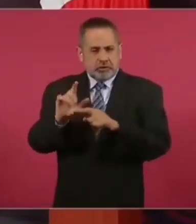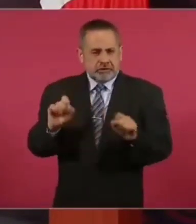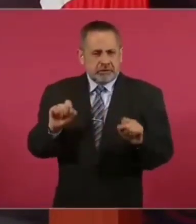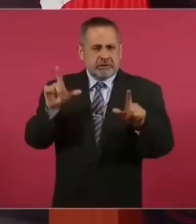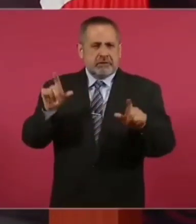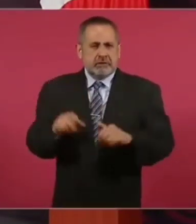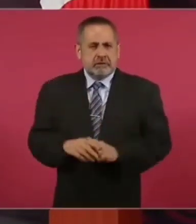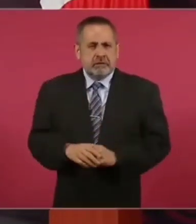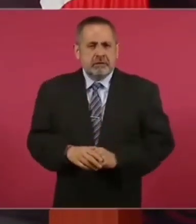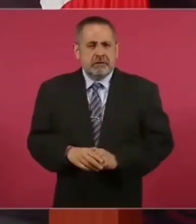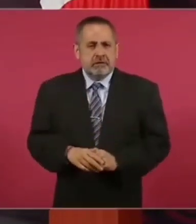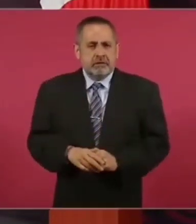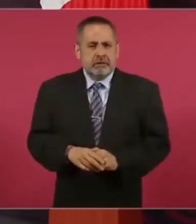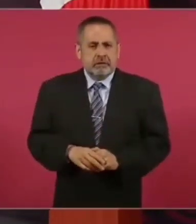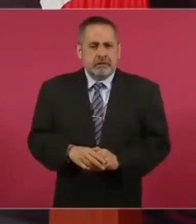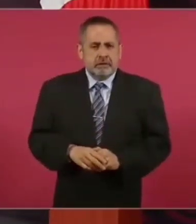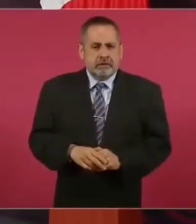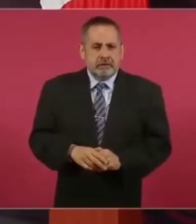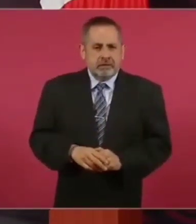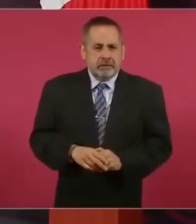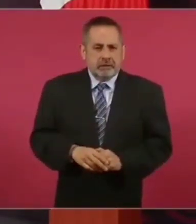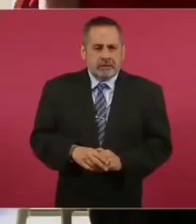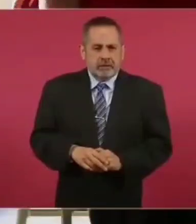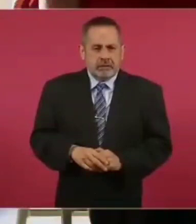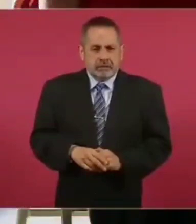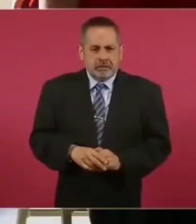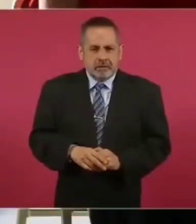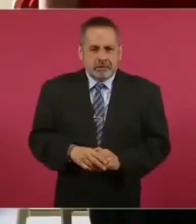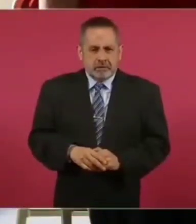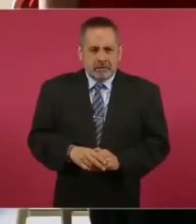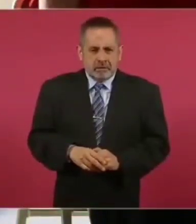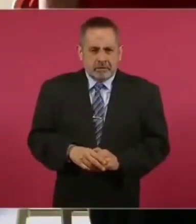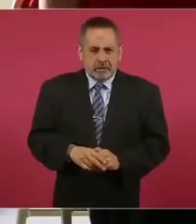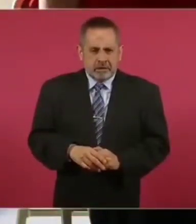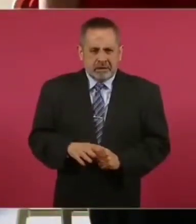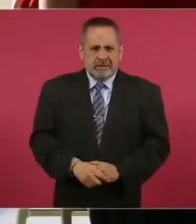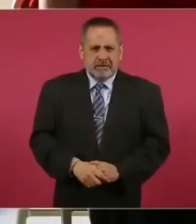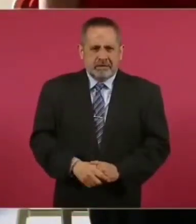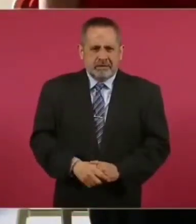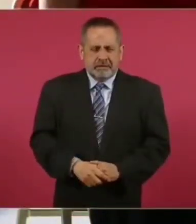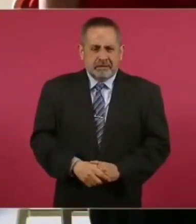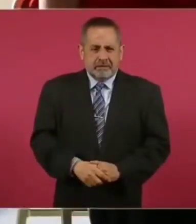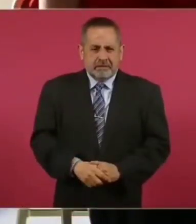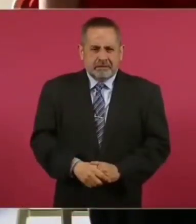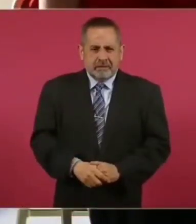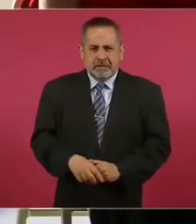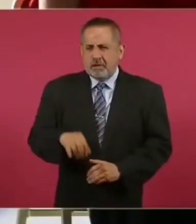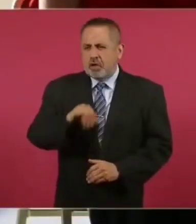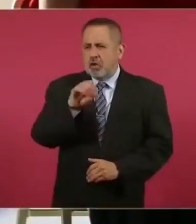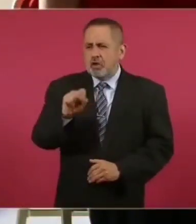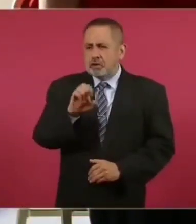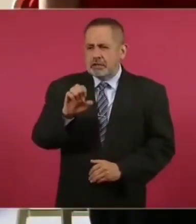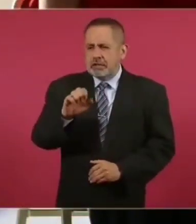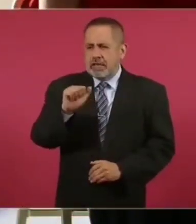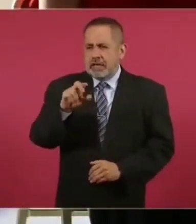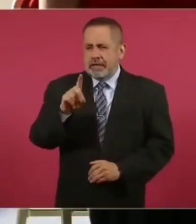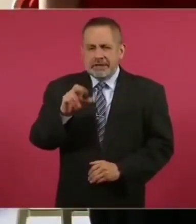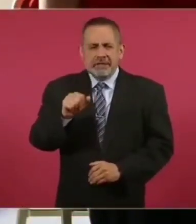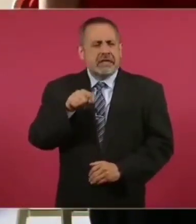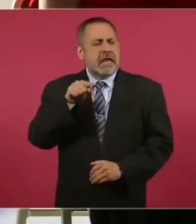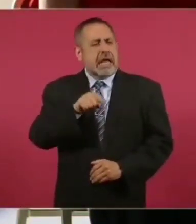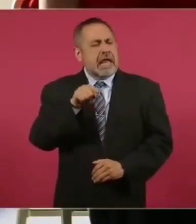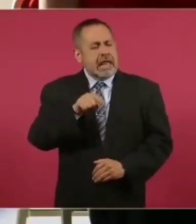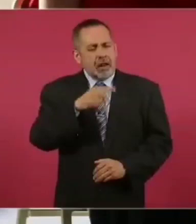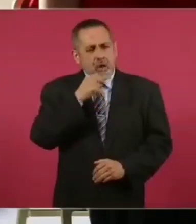está reclamando, pues al menos así aparece, José de Andrés de Oteiza, fue